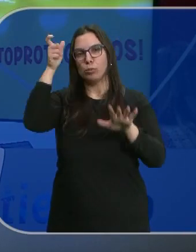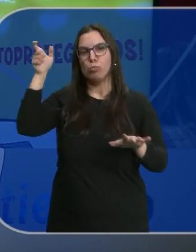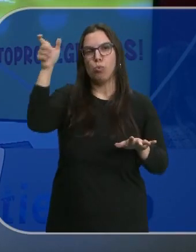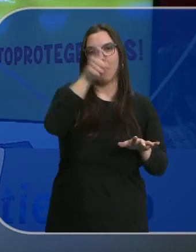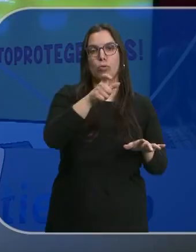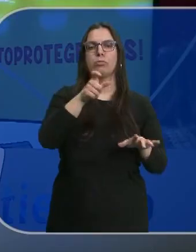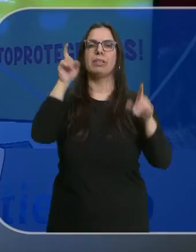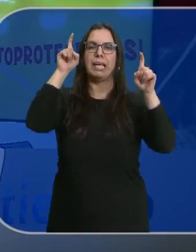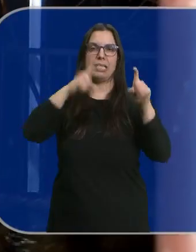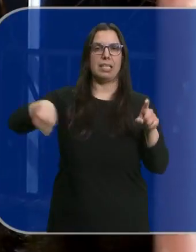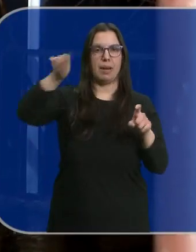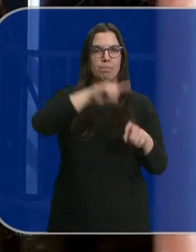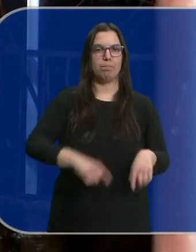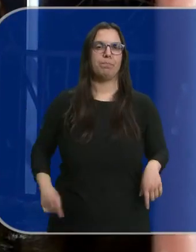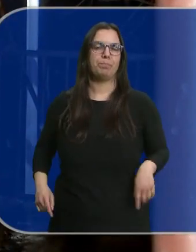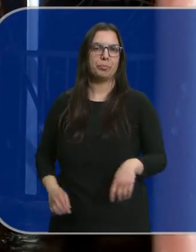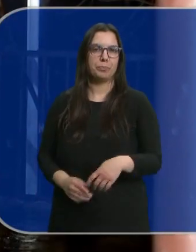comunidad.